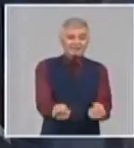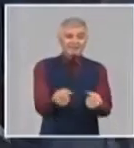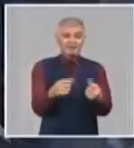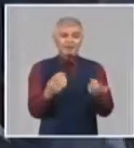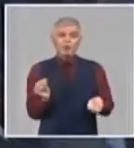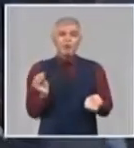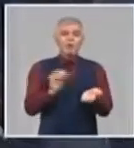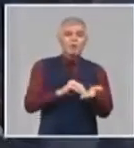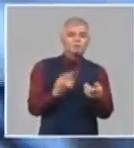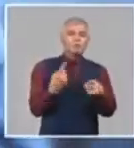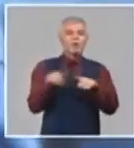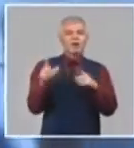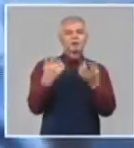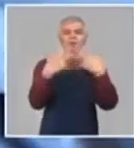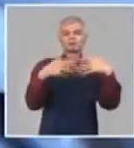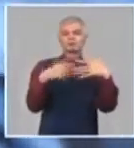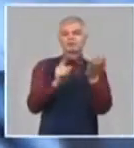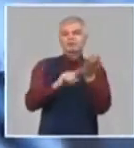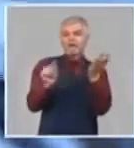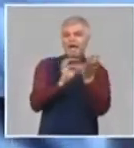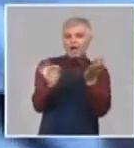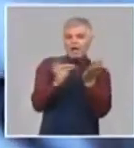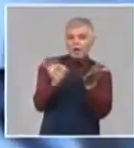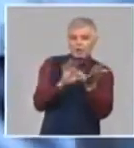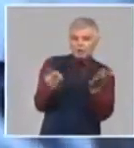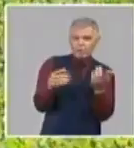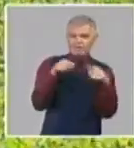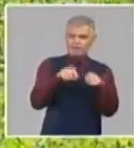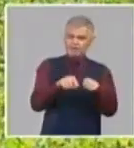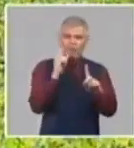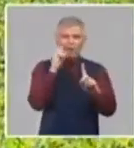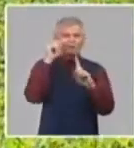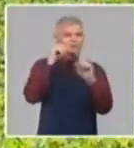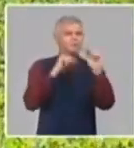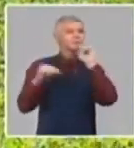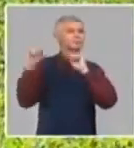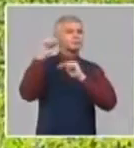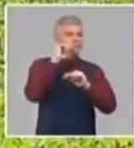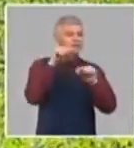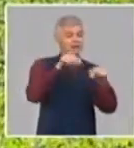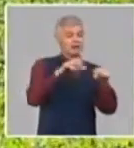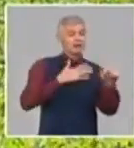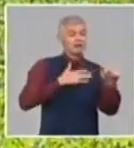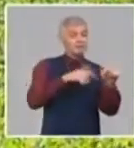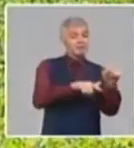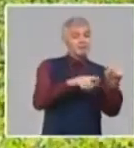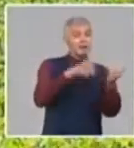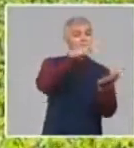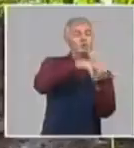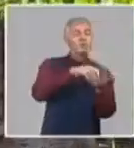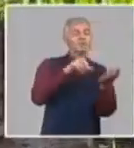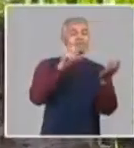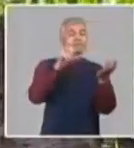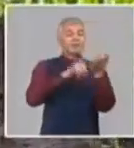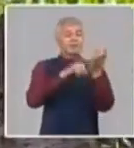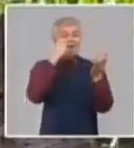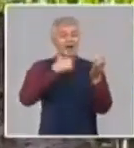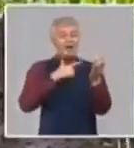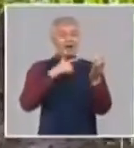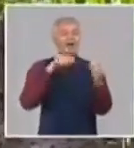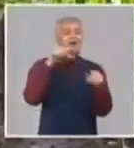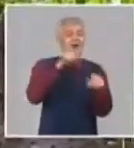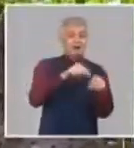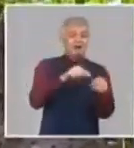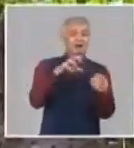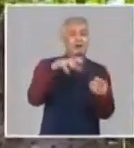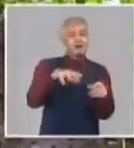arroz constituyen desafíos para los trabajadores de la unidad básica de producción cooperativa El Entronque, que en medio de la situación sanitaria que